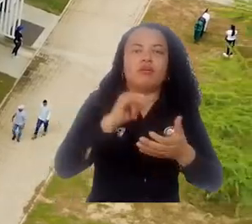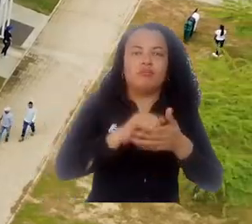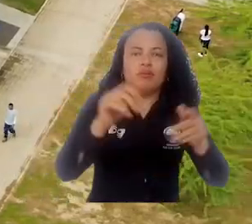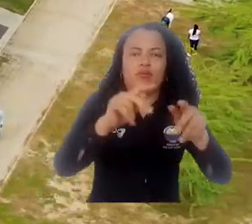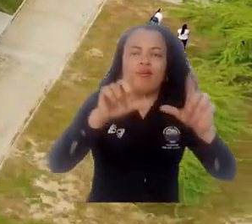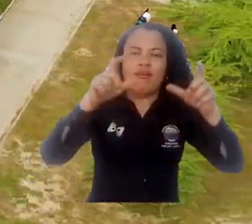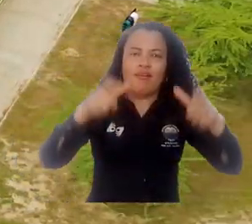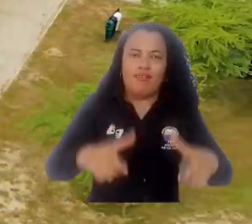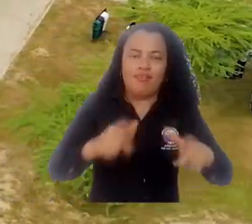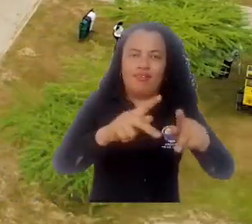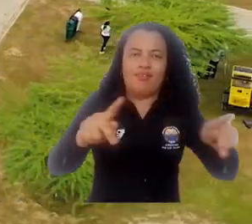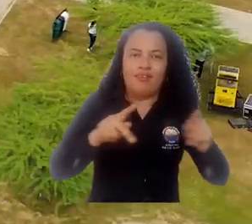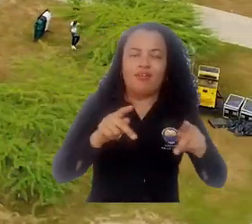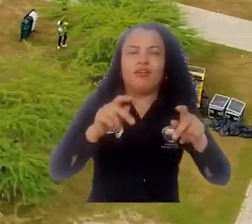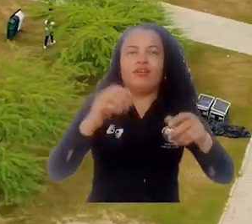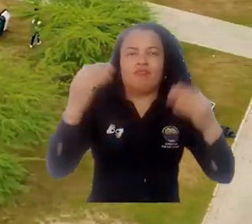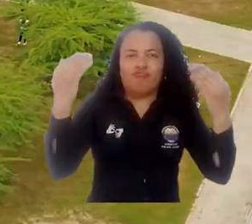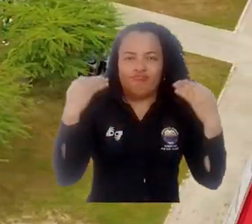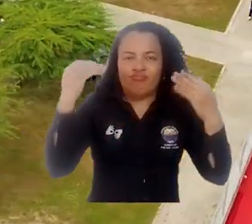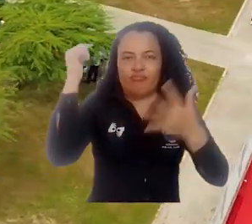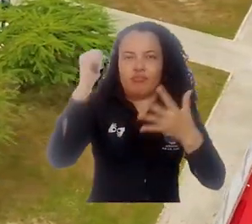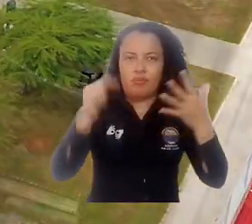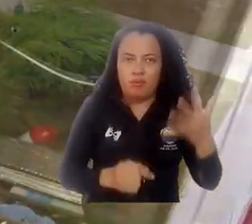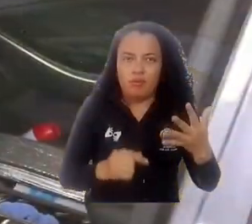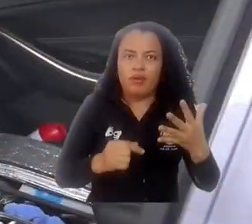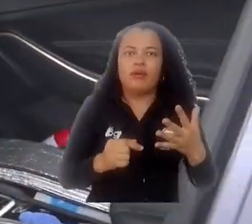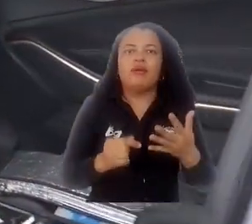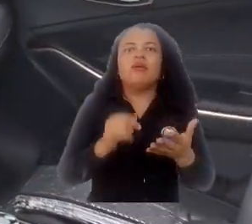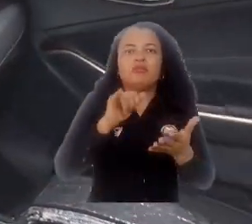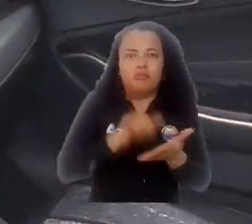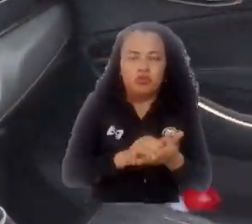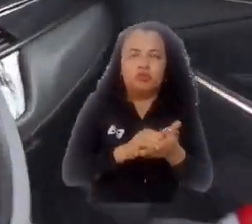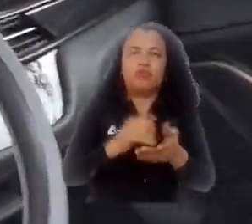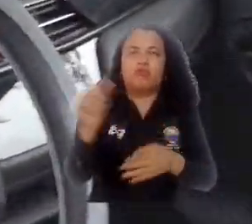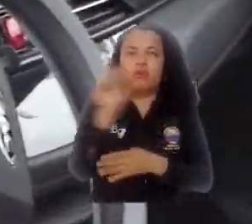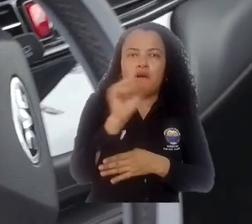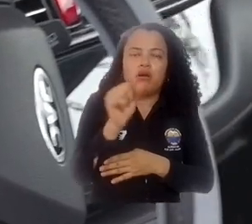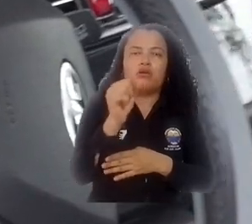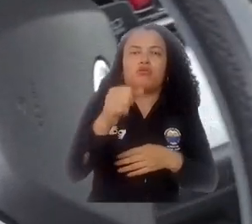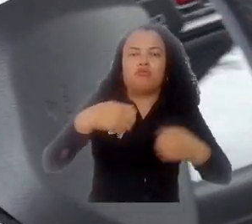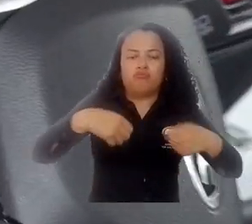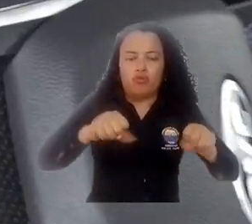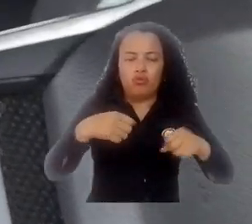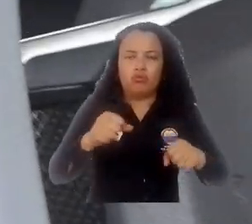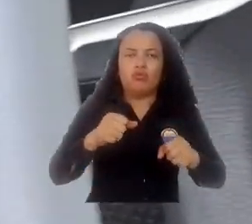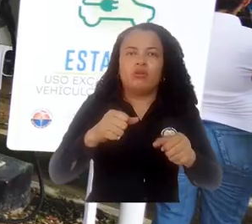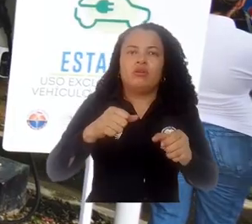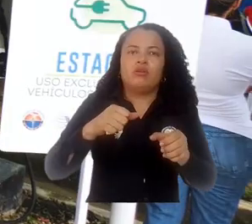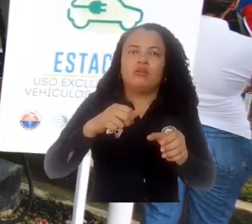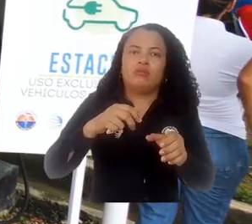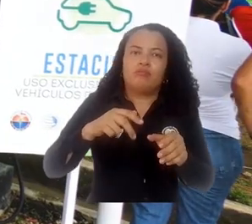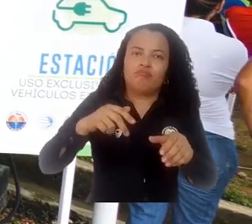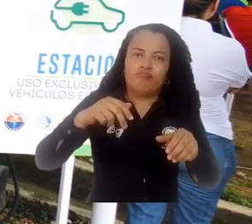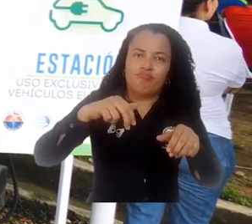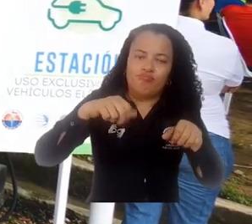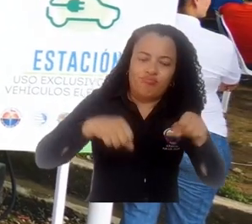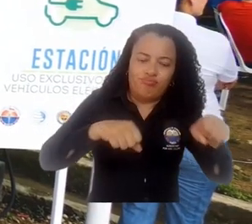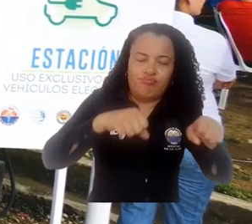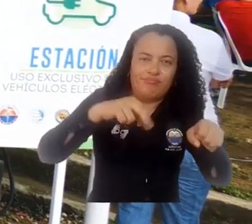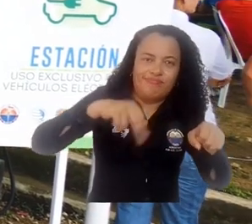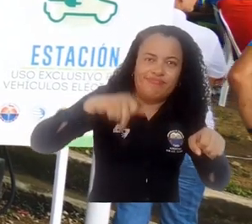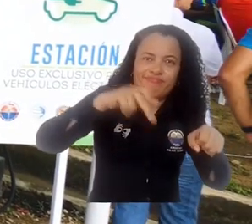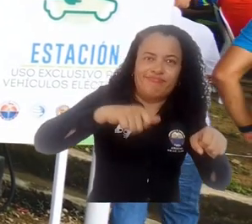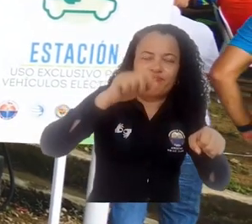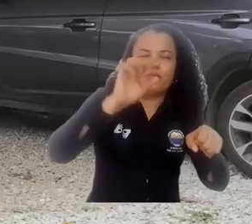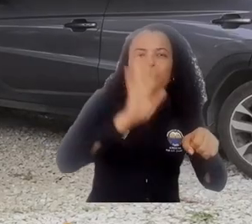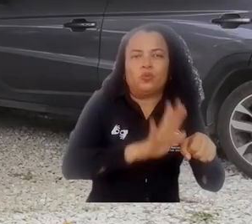desde el aula abierta de fisiología del ejercicio, donde podrán recargarse carros, motos y monopatines. Sí, la estación de